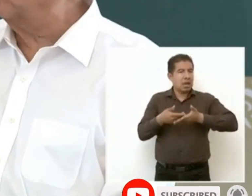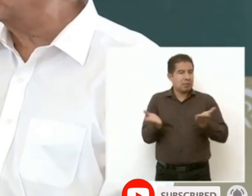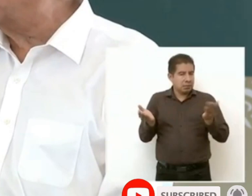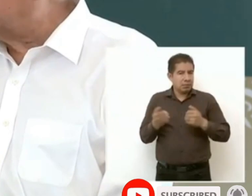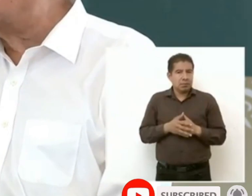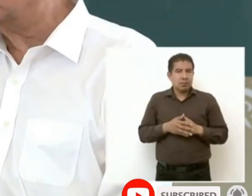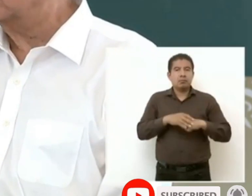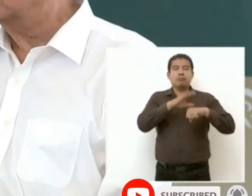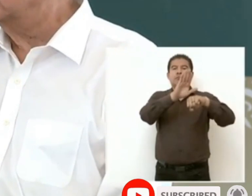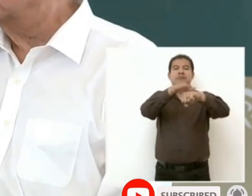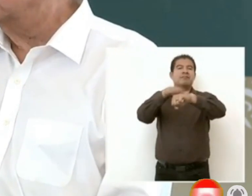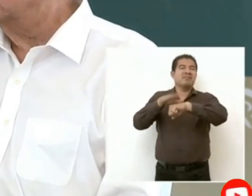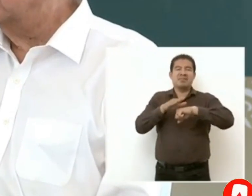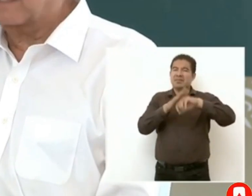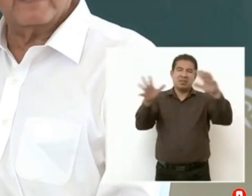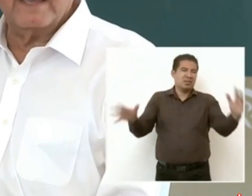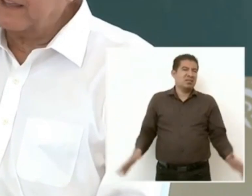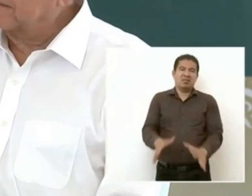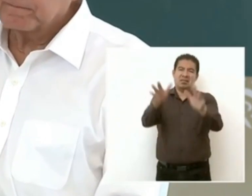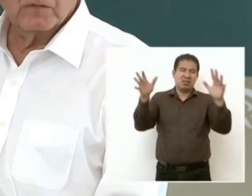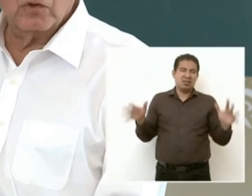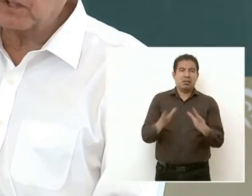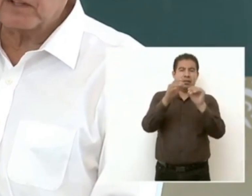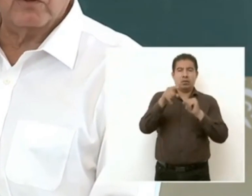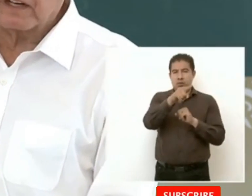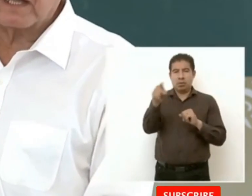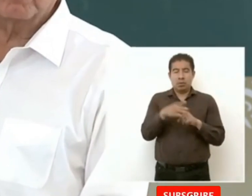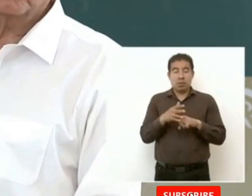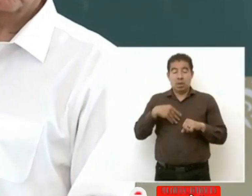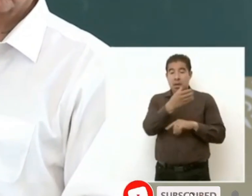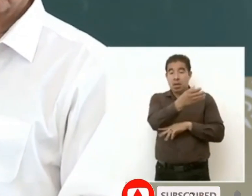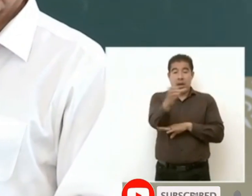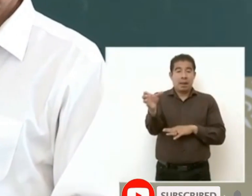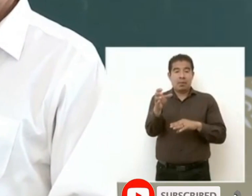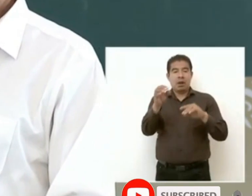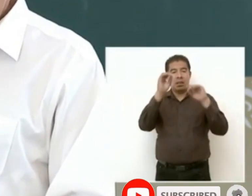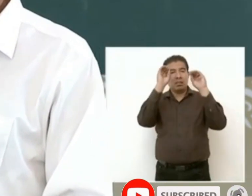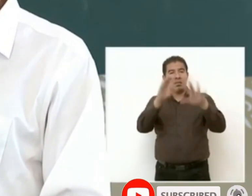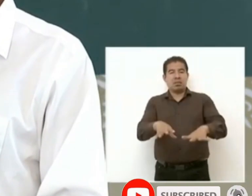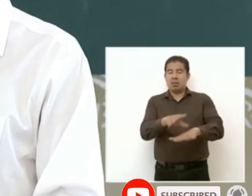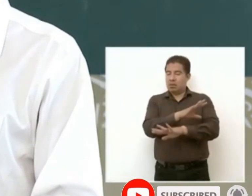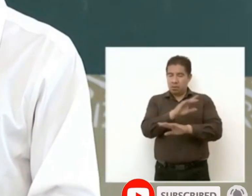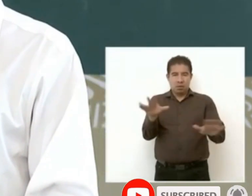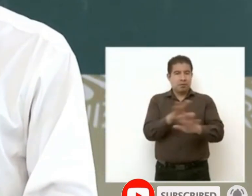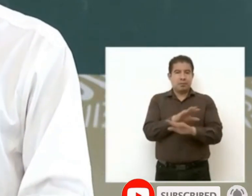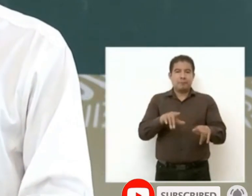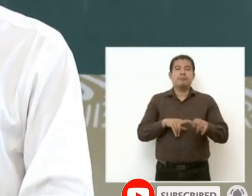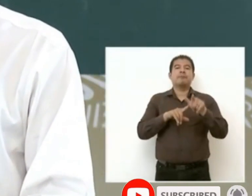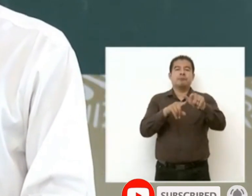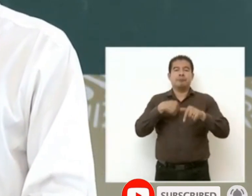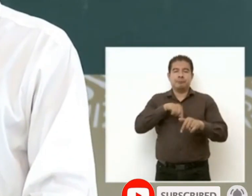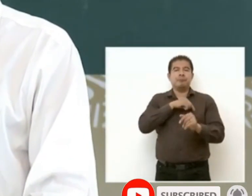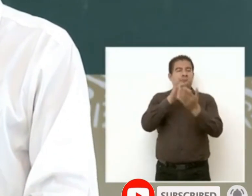les convoco a eso, a que no se abandone el campo. Y vamos nosotros a